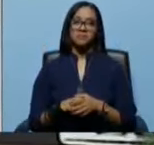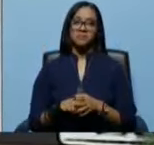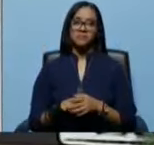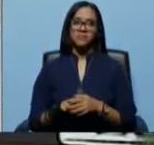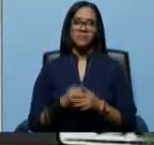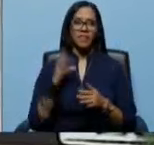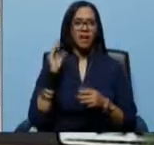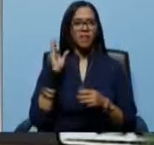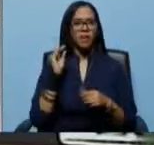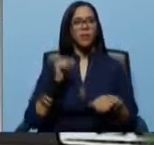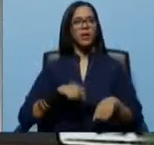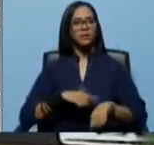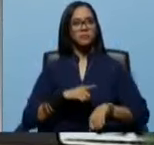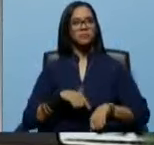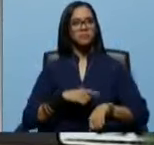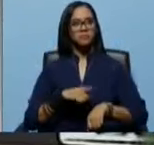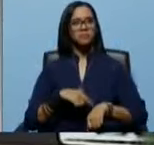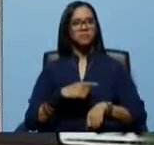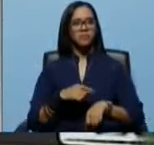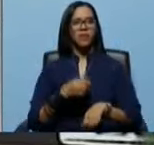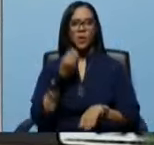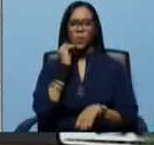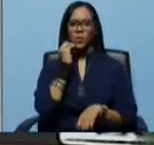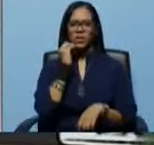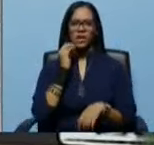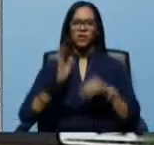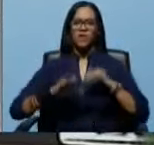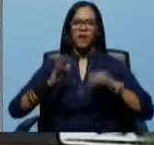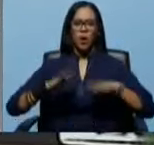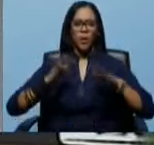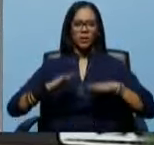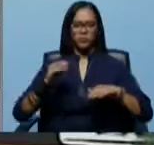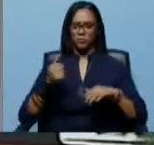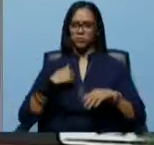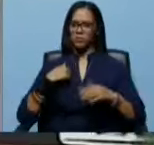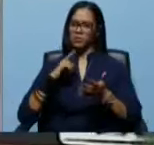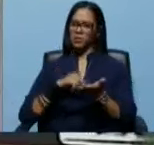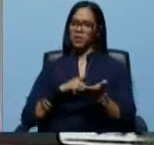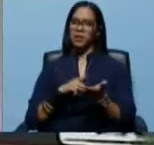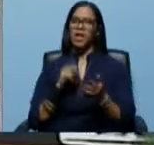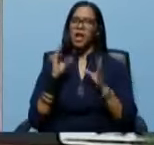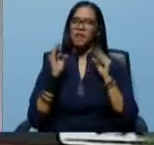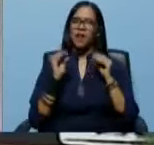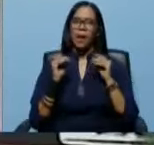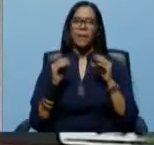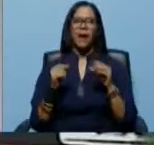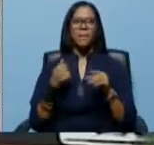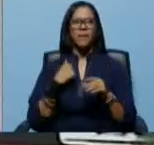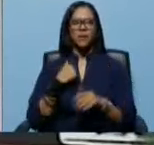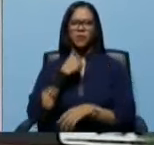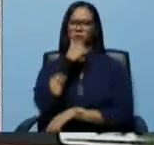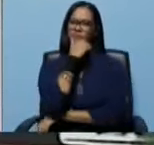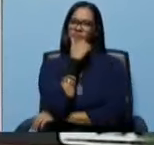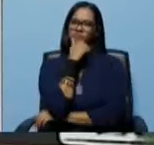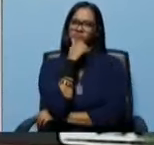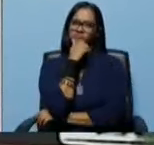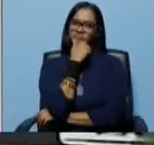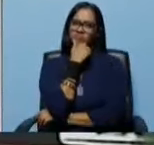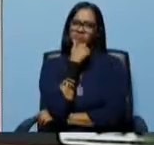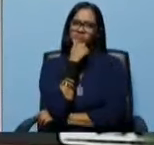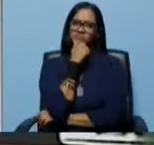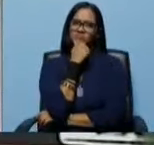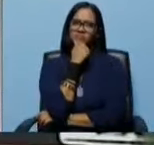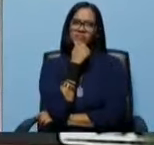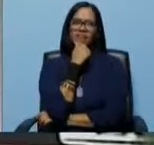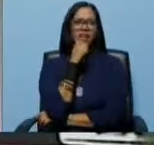Y hablamos ahí un rato. Un muchacho bueno de Barlovento era, que estaba ahí. Y hablamos un rato, pero a mí me extrañó que